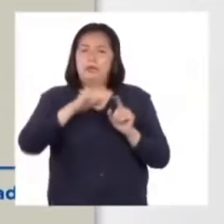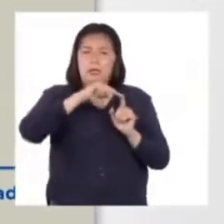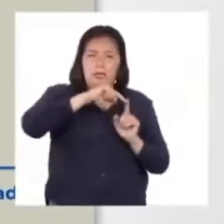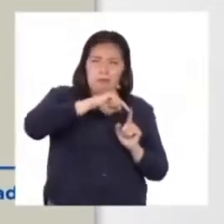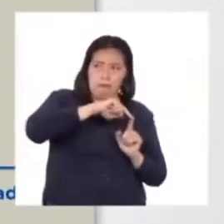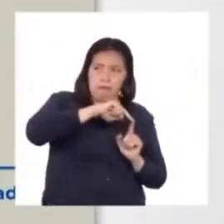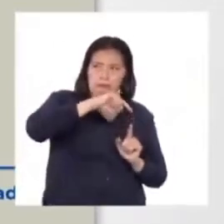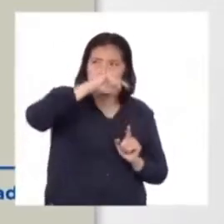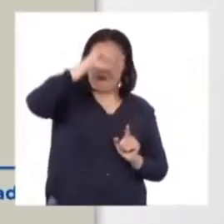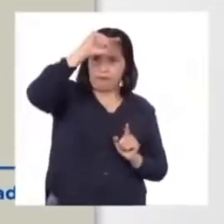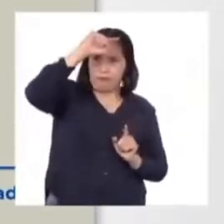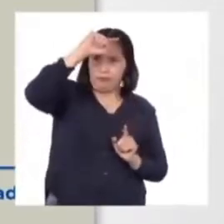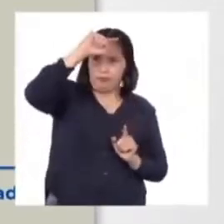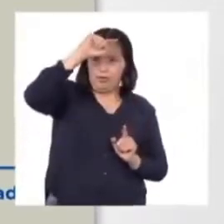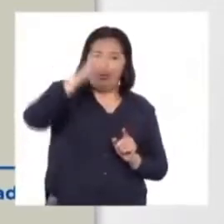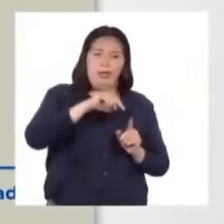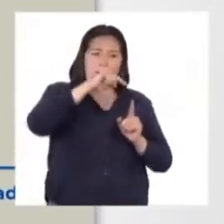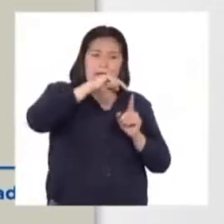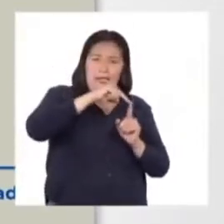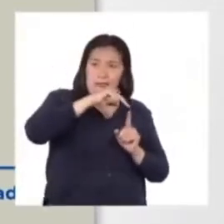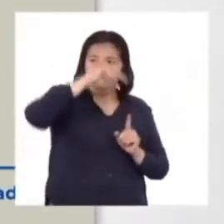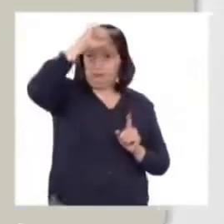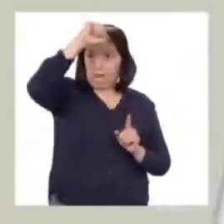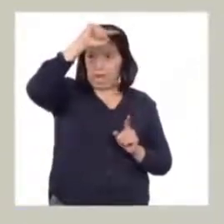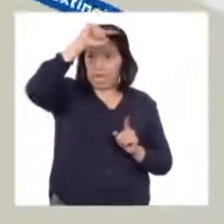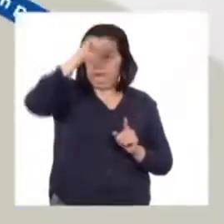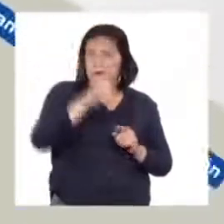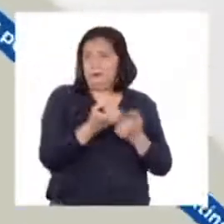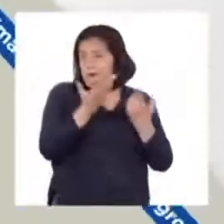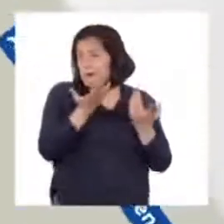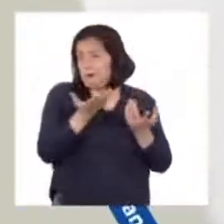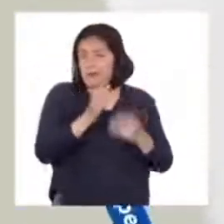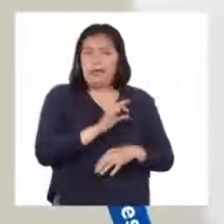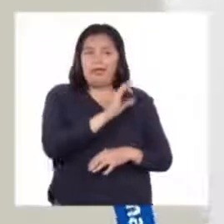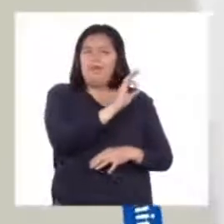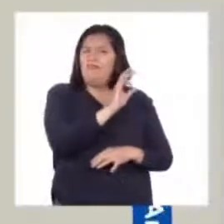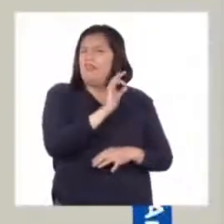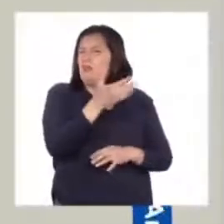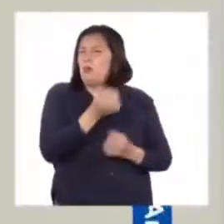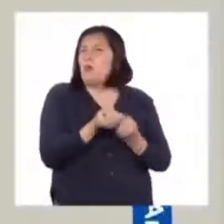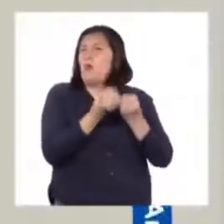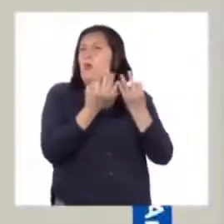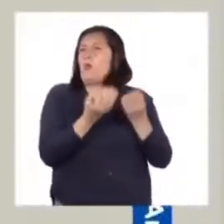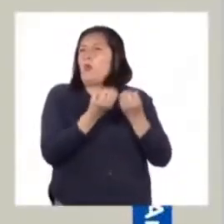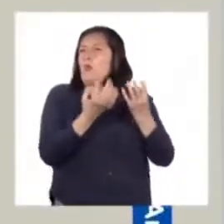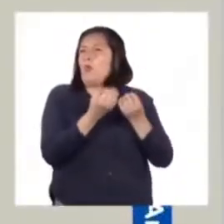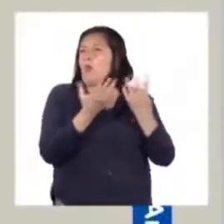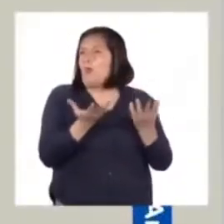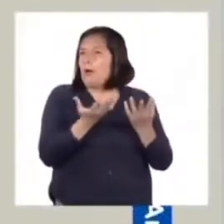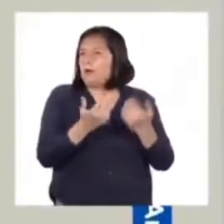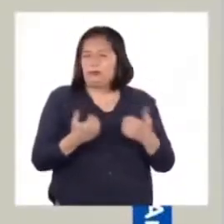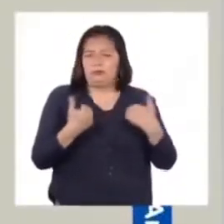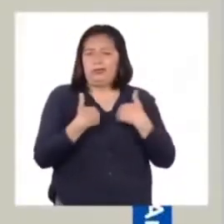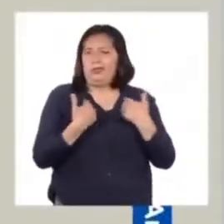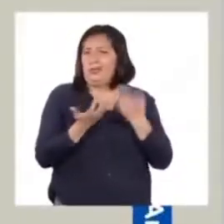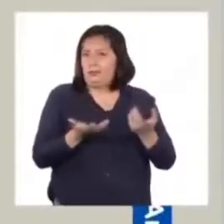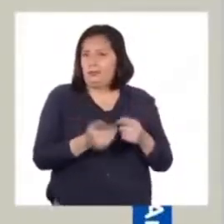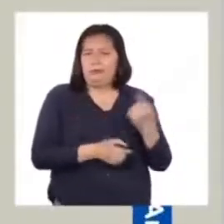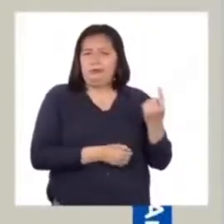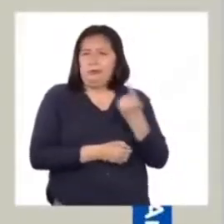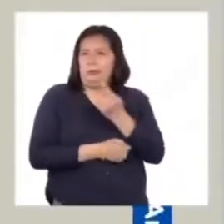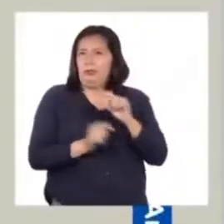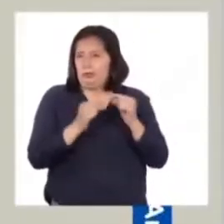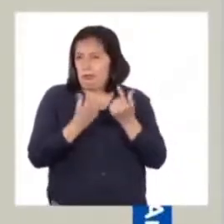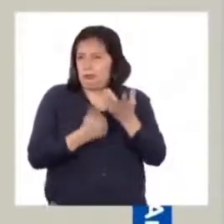eje vertical. Aquí se situará la frecuencia, la cual es la cantidad de especies por